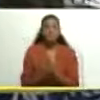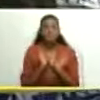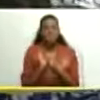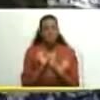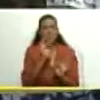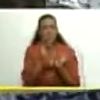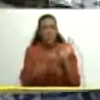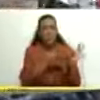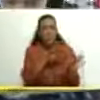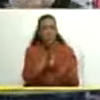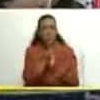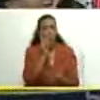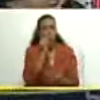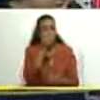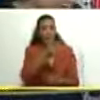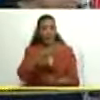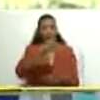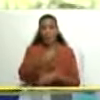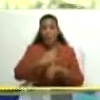le dije a Héctor Rodríguez,